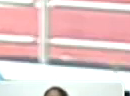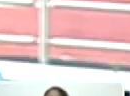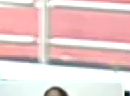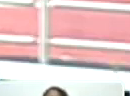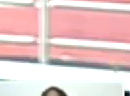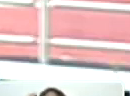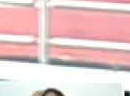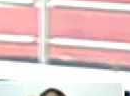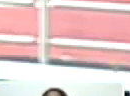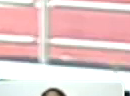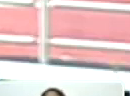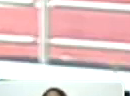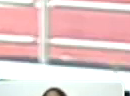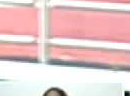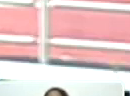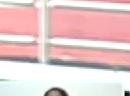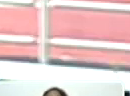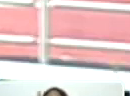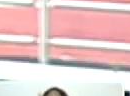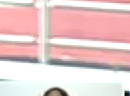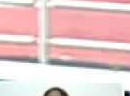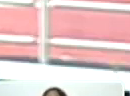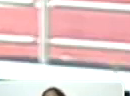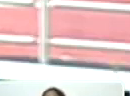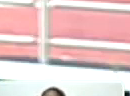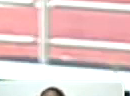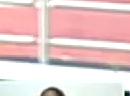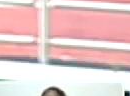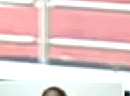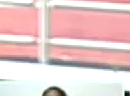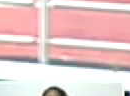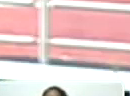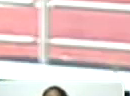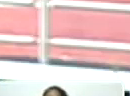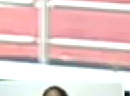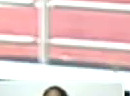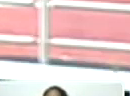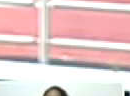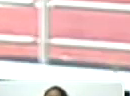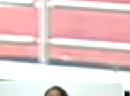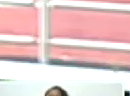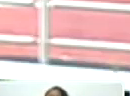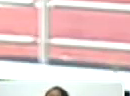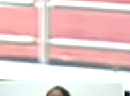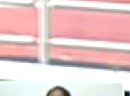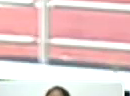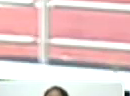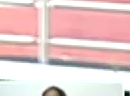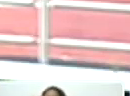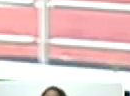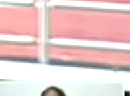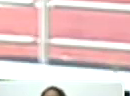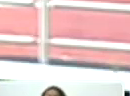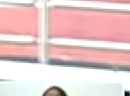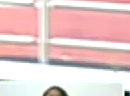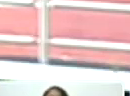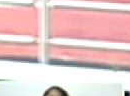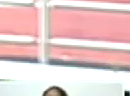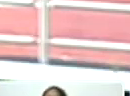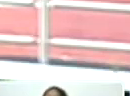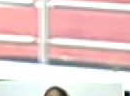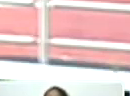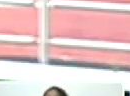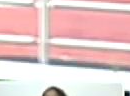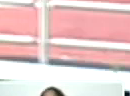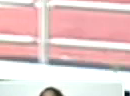Reflexiones generales del Congreso Bicentenario. ¿Cuáles son los aportes que hace el movimiento social para